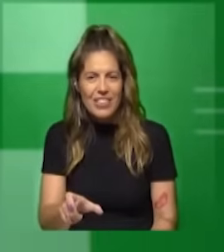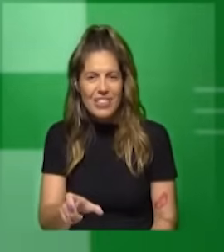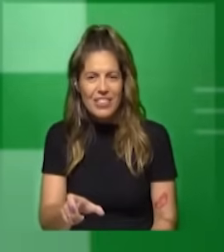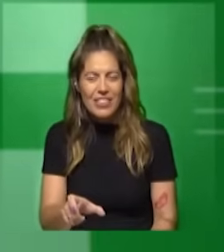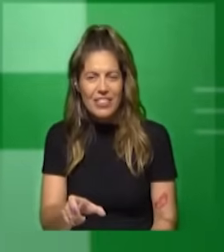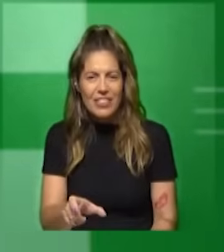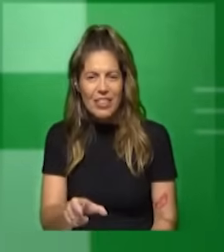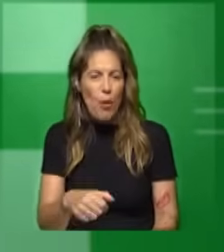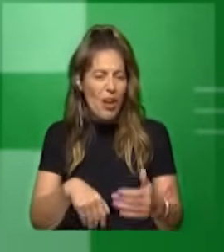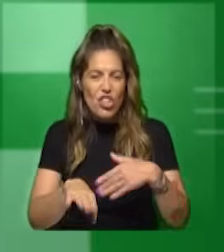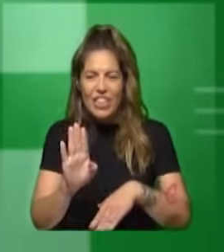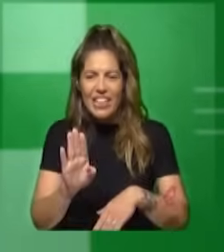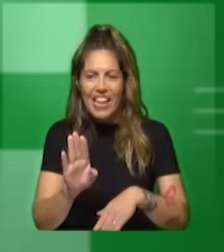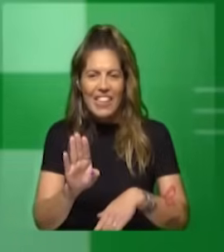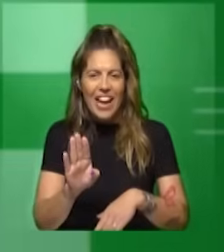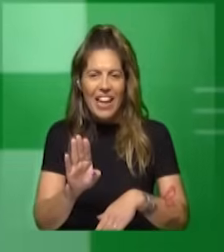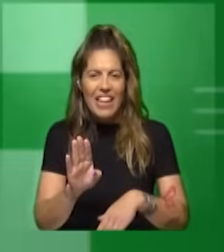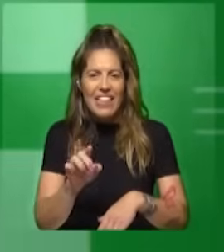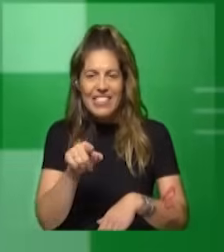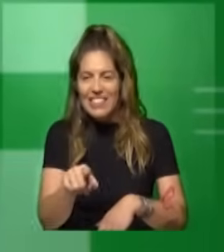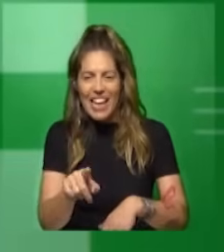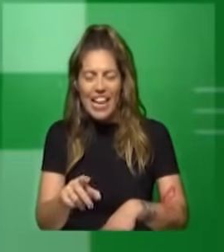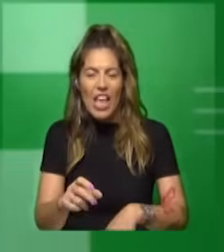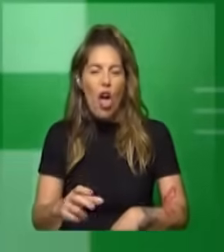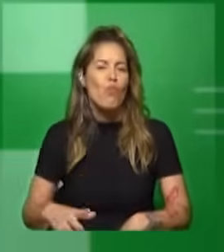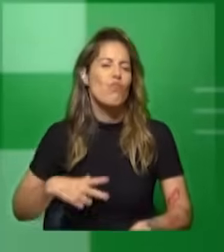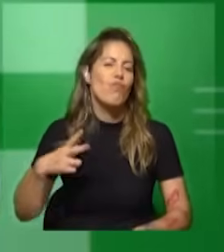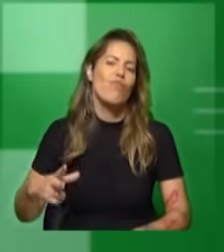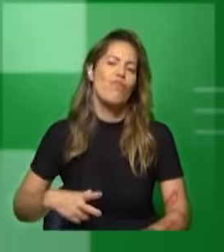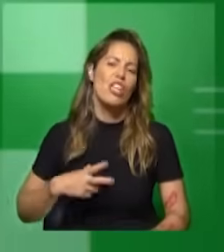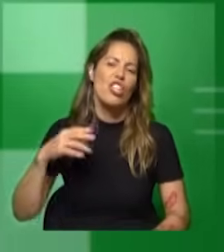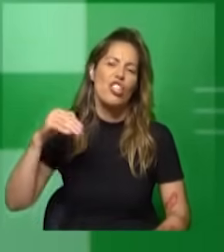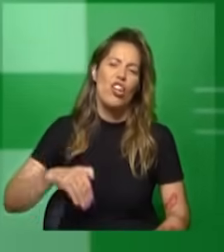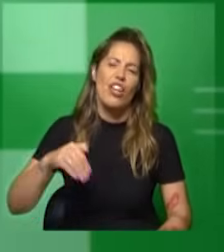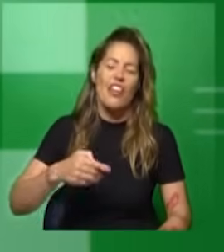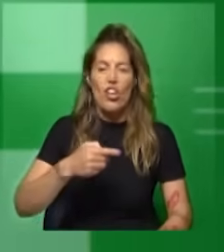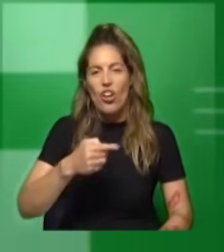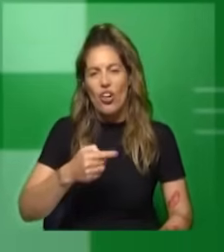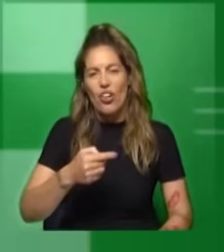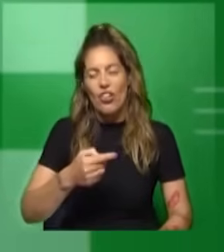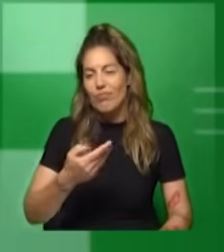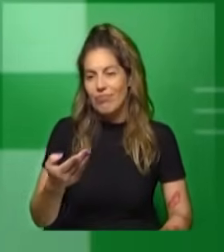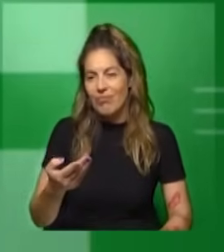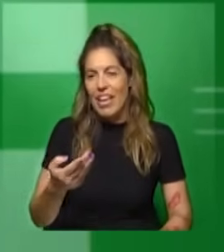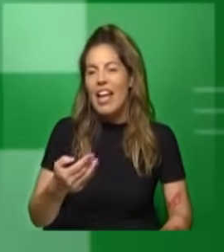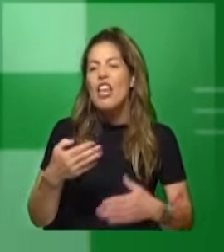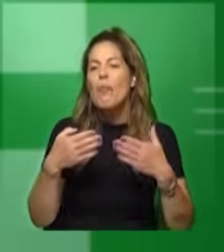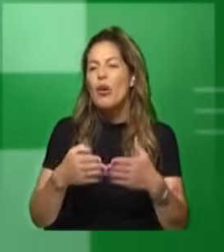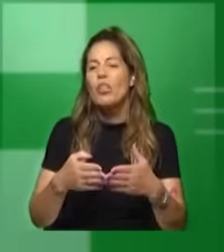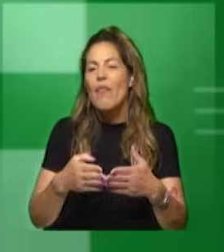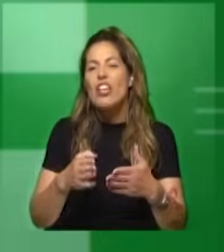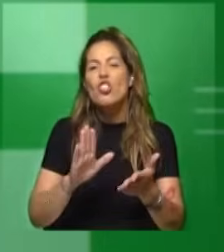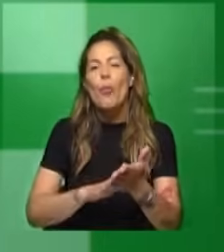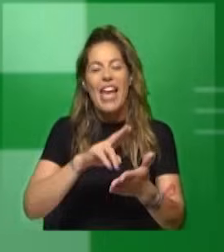de mayoritaria si era, él es un multimillonario, los intereses. Y le preguntaron sobre los